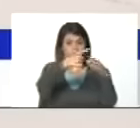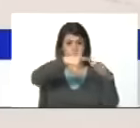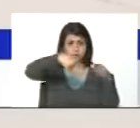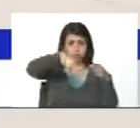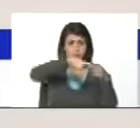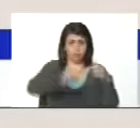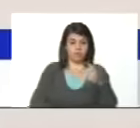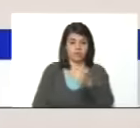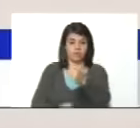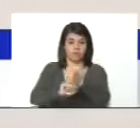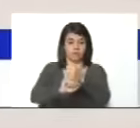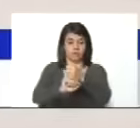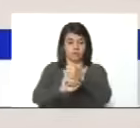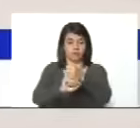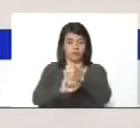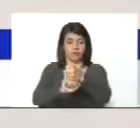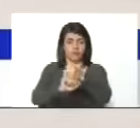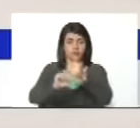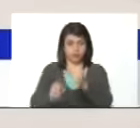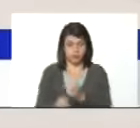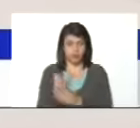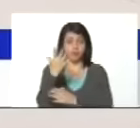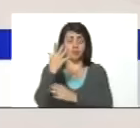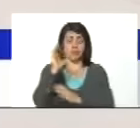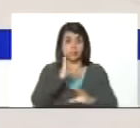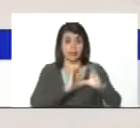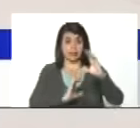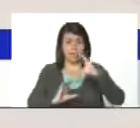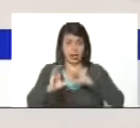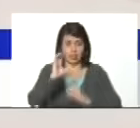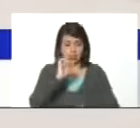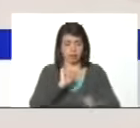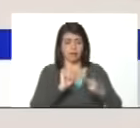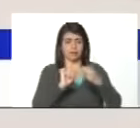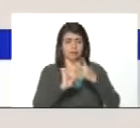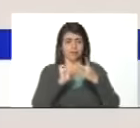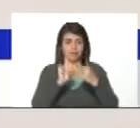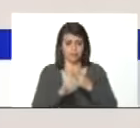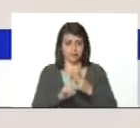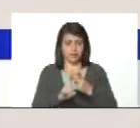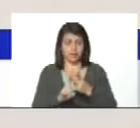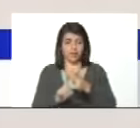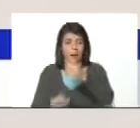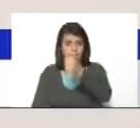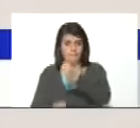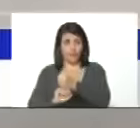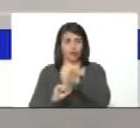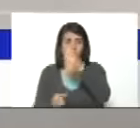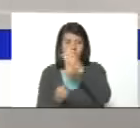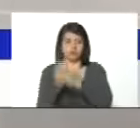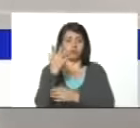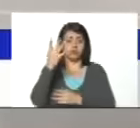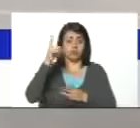bases del renacimiento científico y que sentó las bases para la